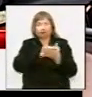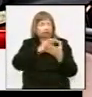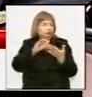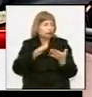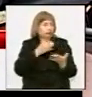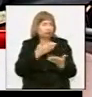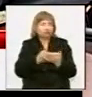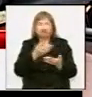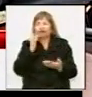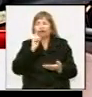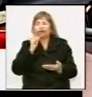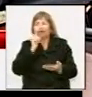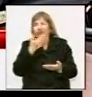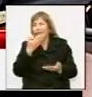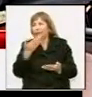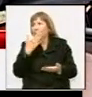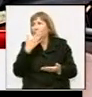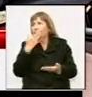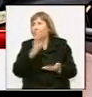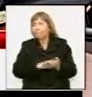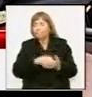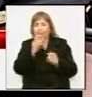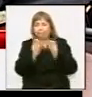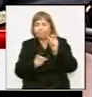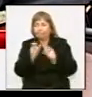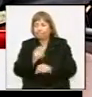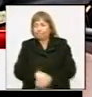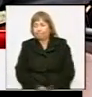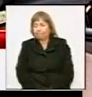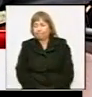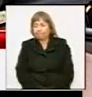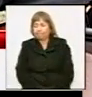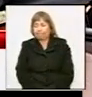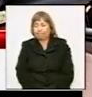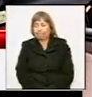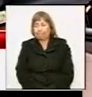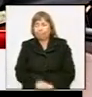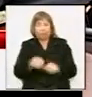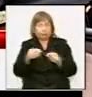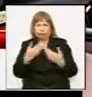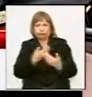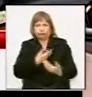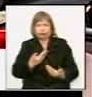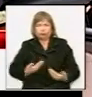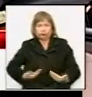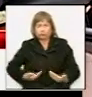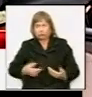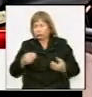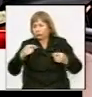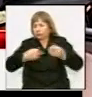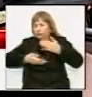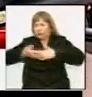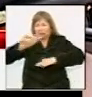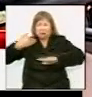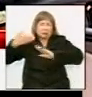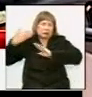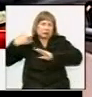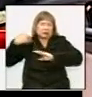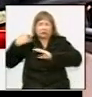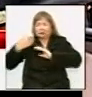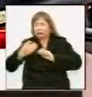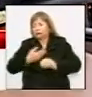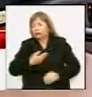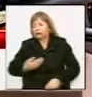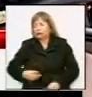que realmente hace daño al país y que no viene de aquí, presidente, no viene de este gobierno, viene de muchos gobiernos atrás. Muchas gracias, presidente.